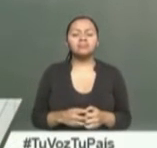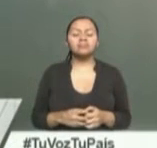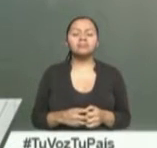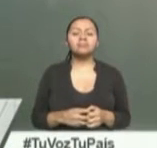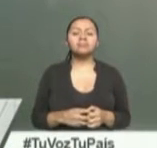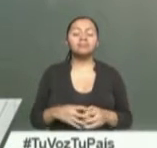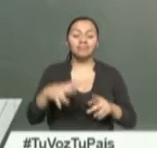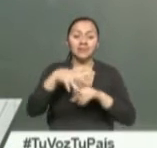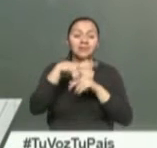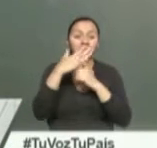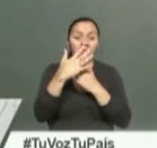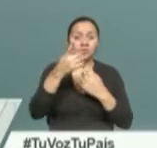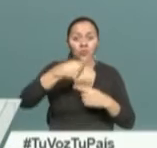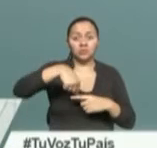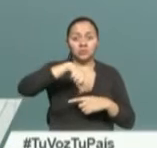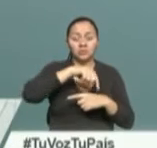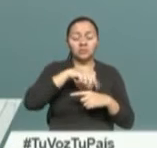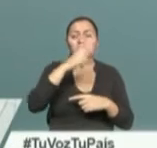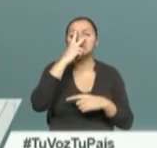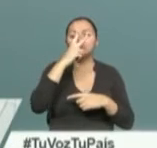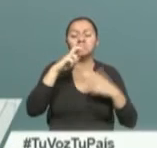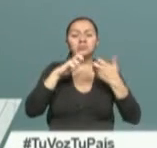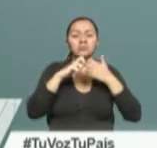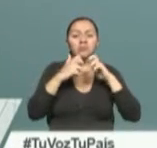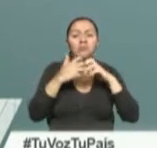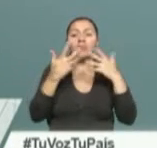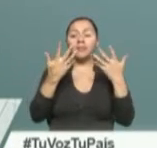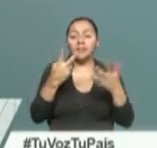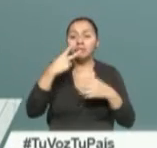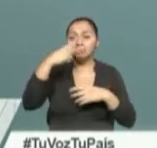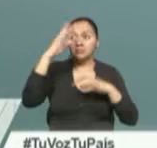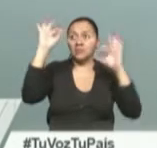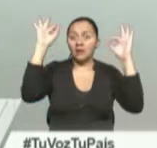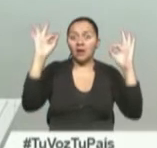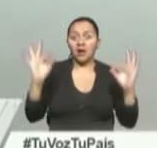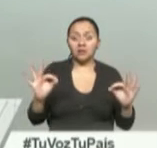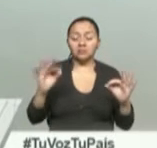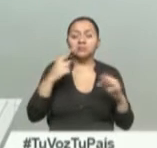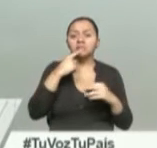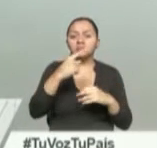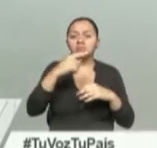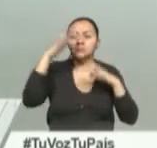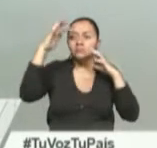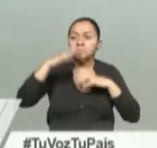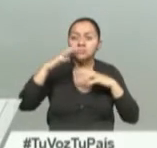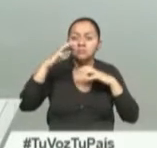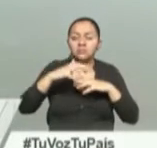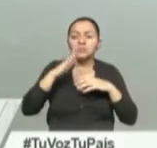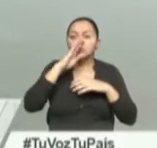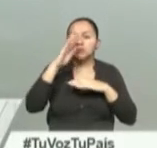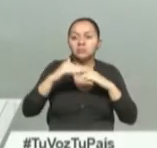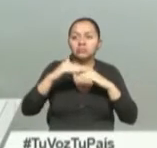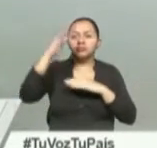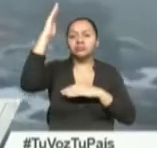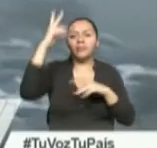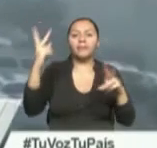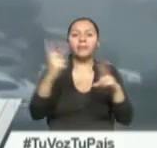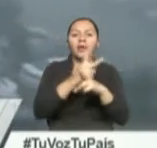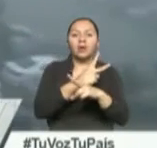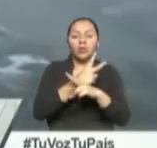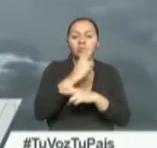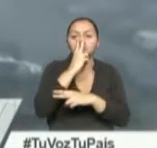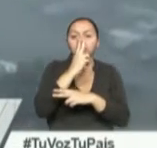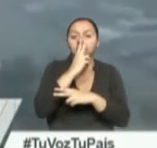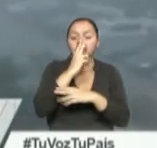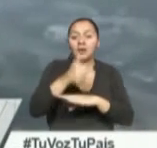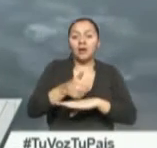La situación en el país no es inédita, ya que la demanda energética durante el invierno aumenta los niveles de contaminación. Las autoridades